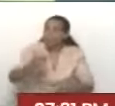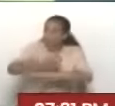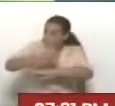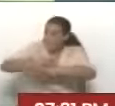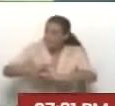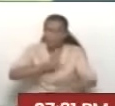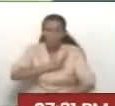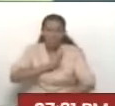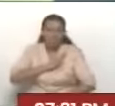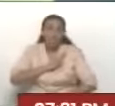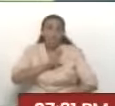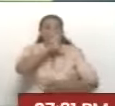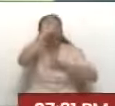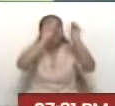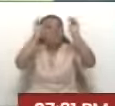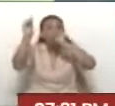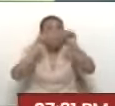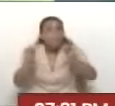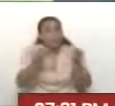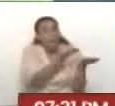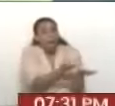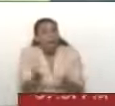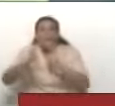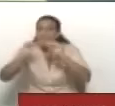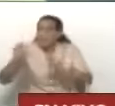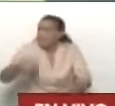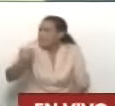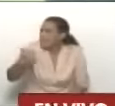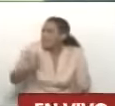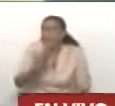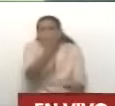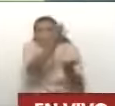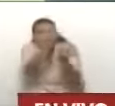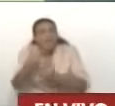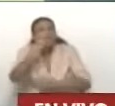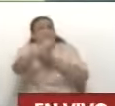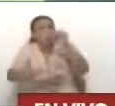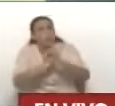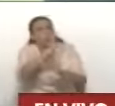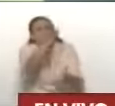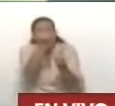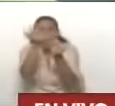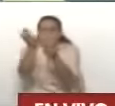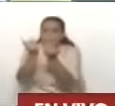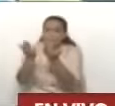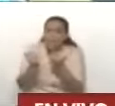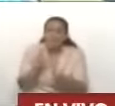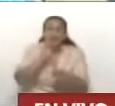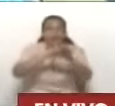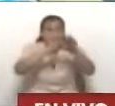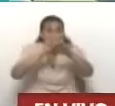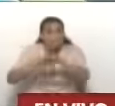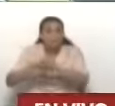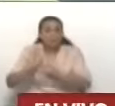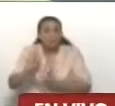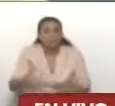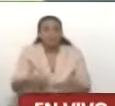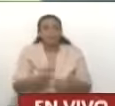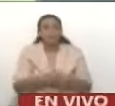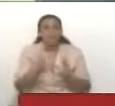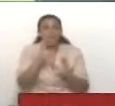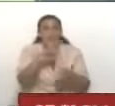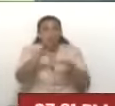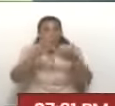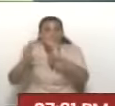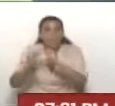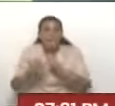autonomía suficiente para invitar a quien quiera invitar. ¿Ah? han anunciado que han invitado a la comunidad